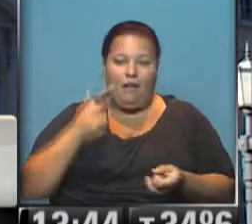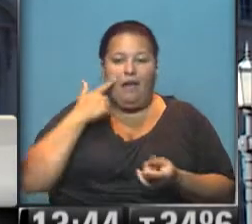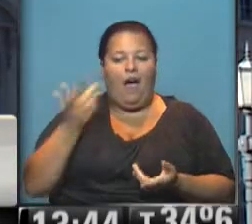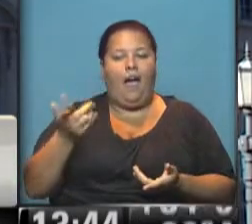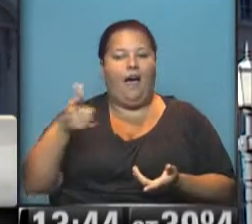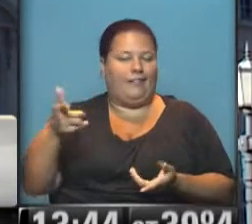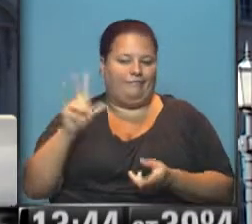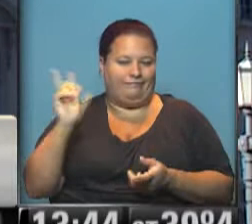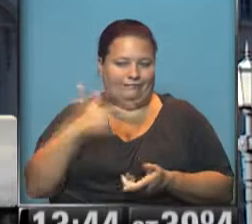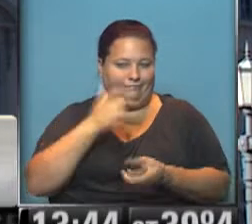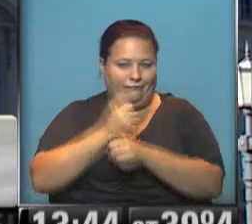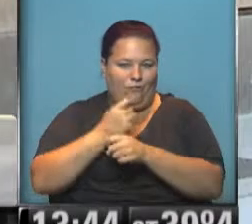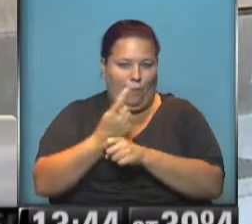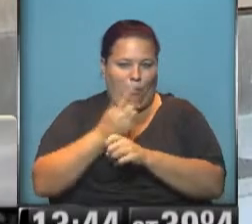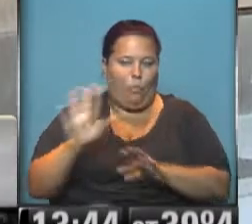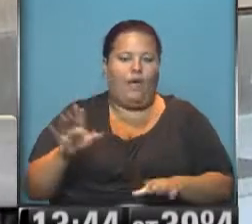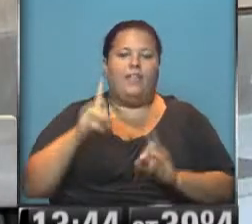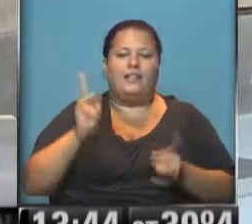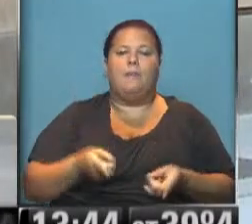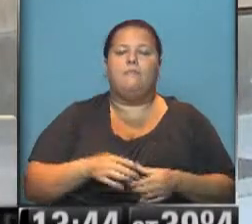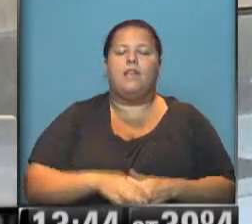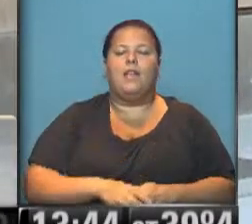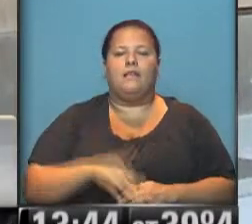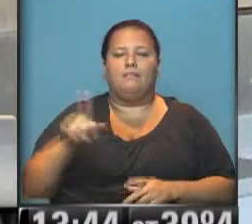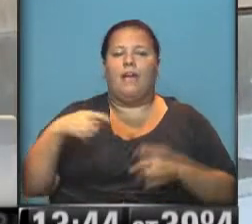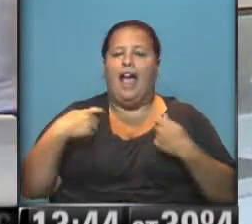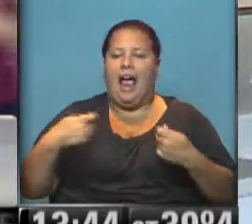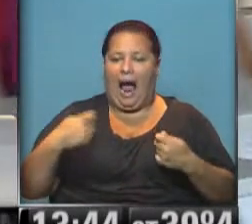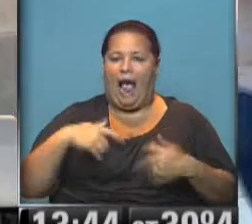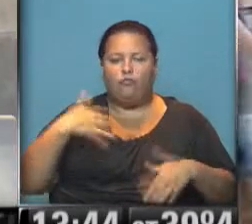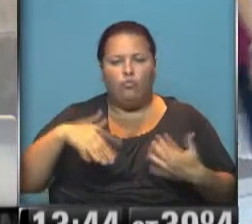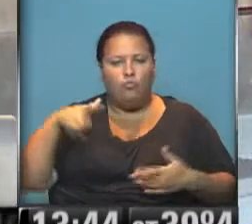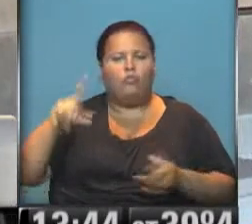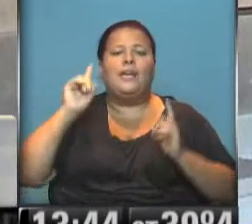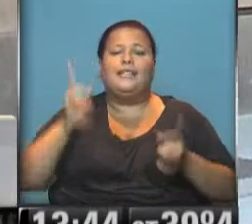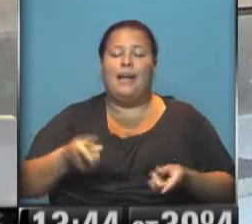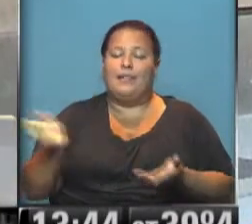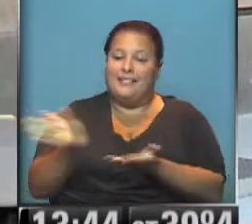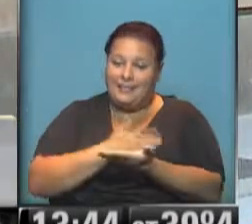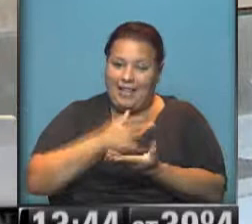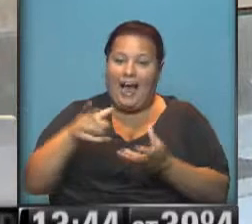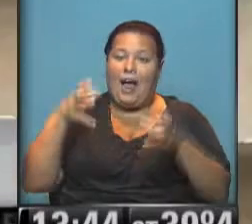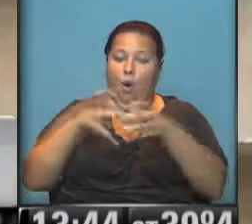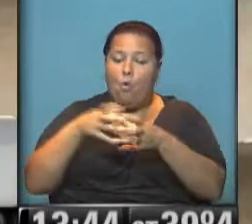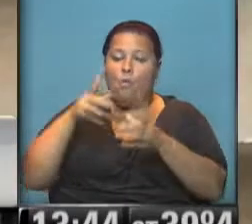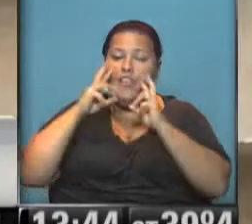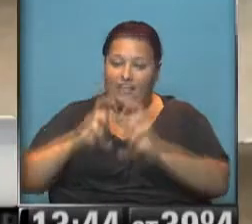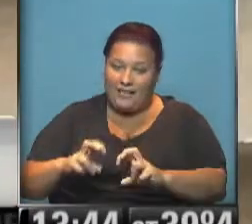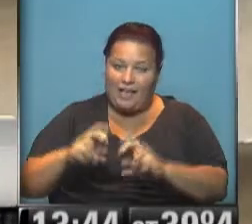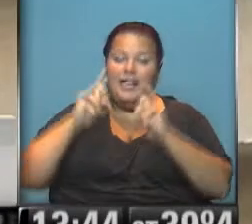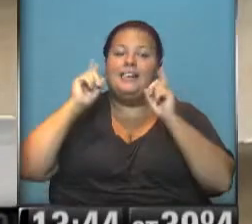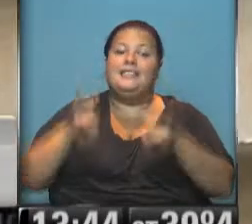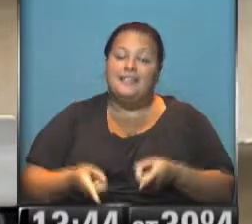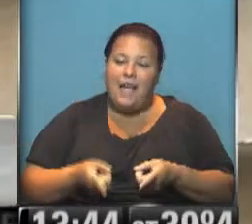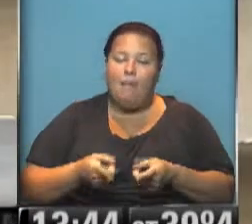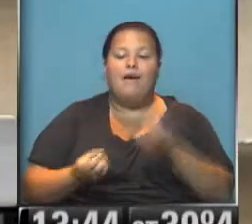estar obsoleta, y ser un gasto de recursos importante, no solo se disuelve esa Secretaría de Inteligencia, sino que